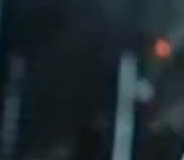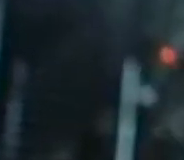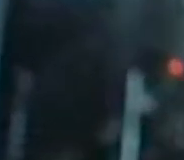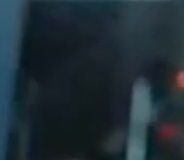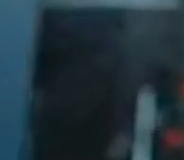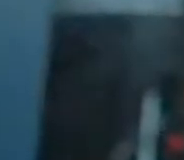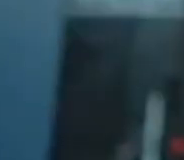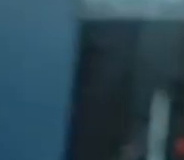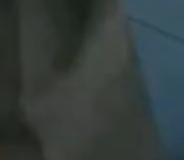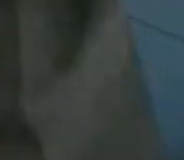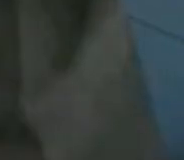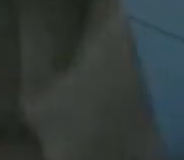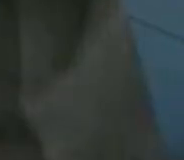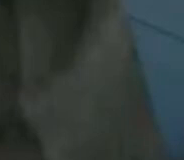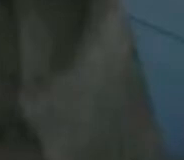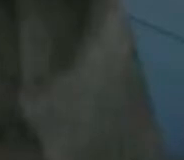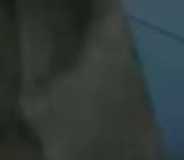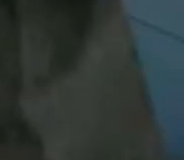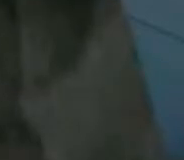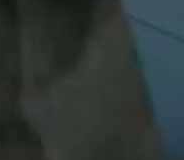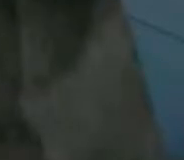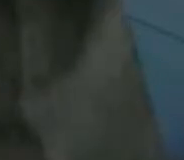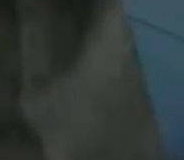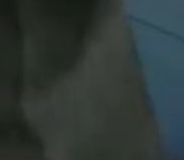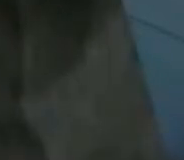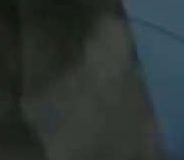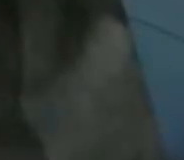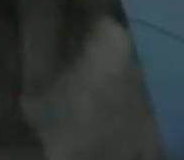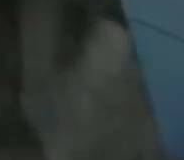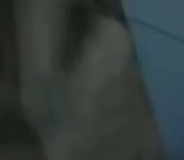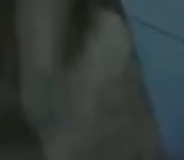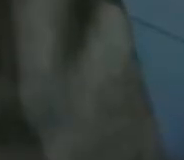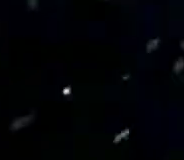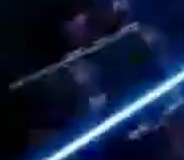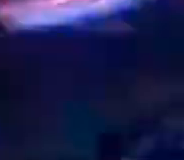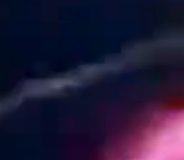para que puedan acceder sus cuentas cuando quieran y desde cualquier lugar.